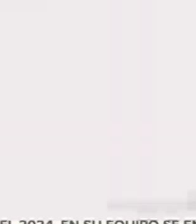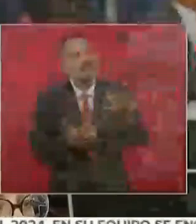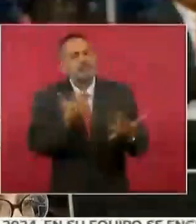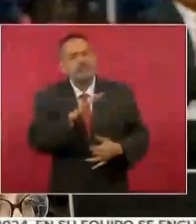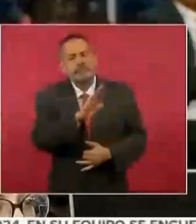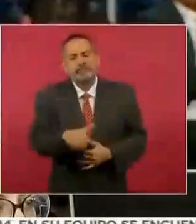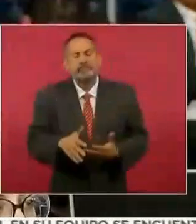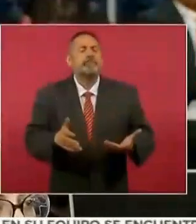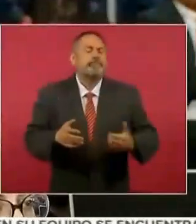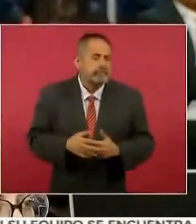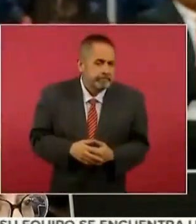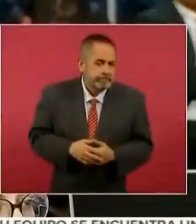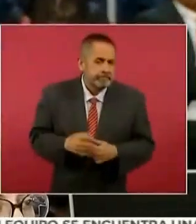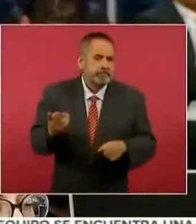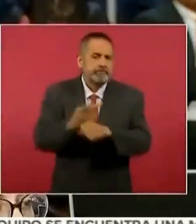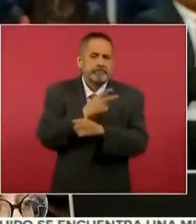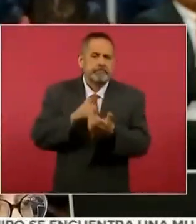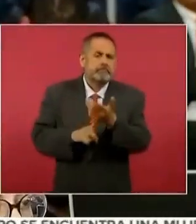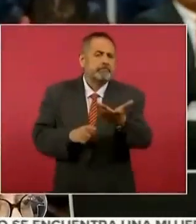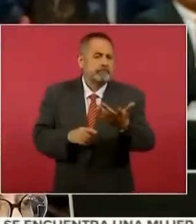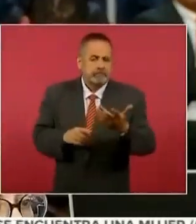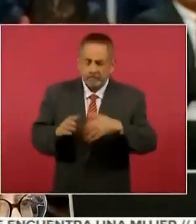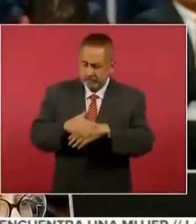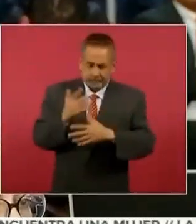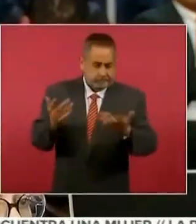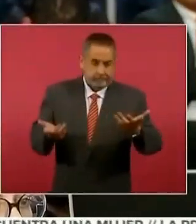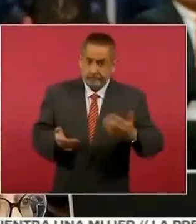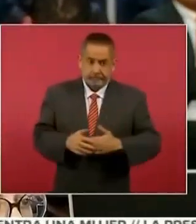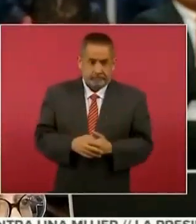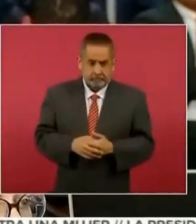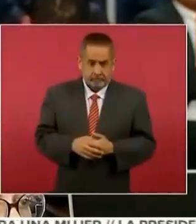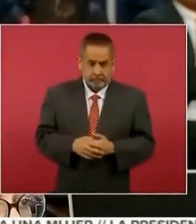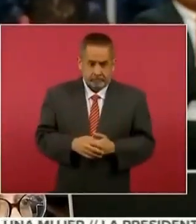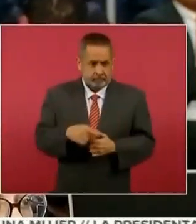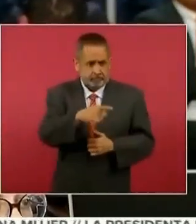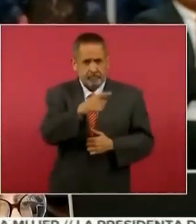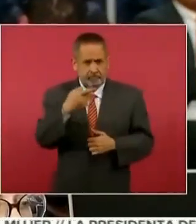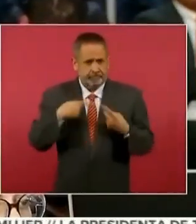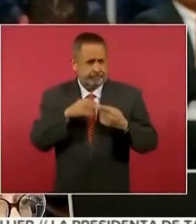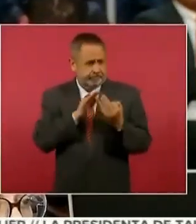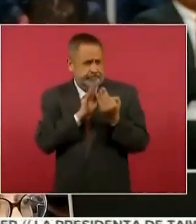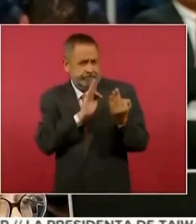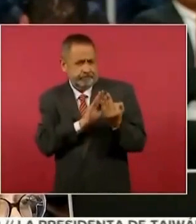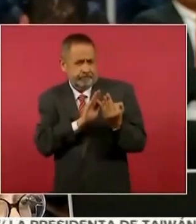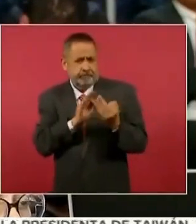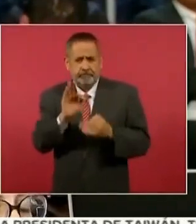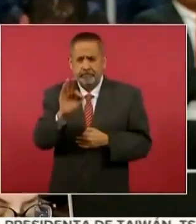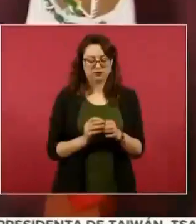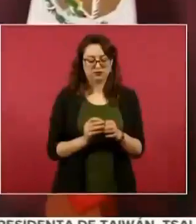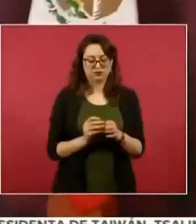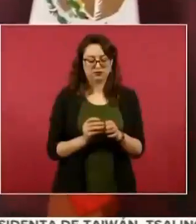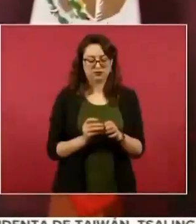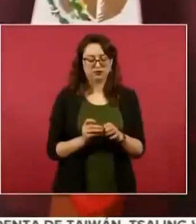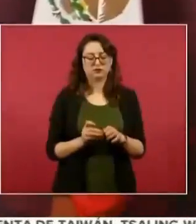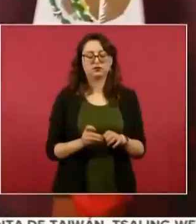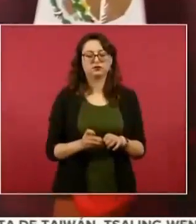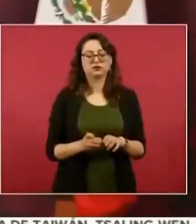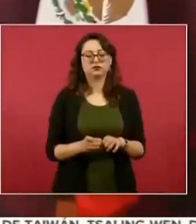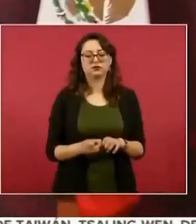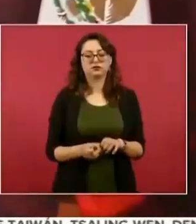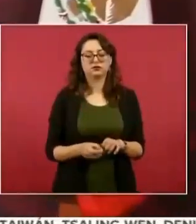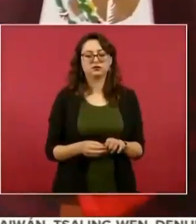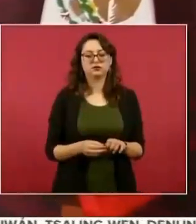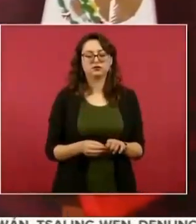migratoria, ¿qué va a ocurrir en ese caso? Porque, pues además es una persona cercanísima a usted, el señor Francisco Garduño. En este